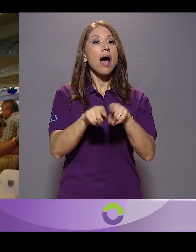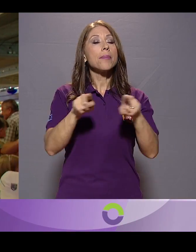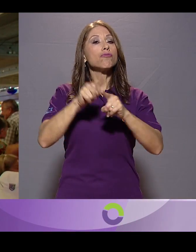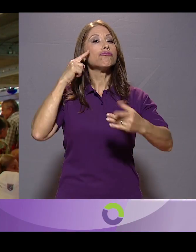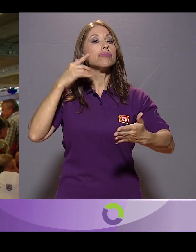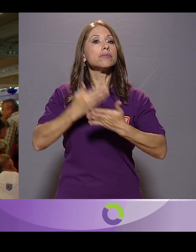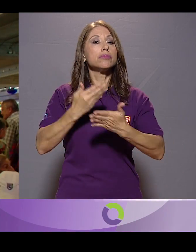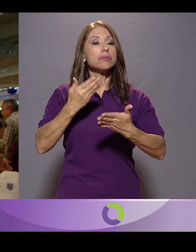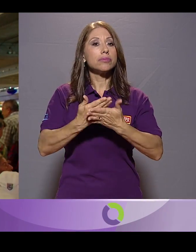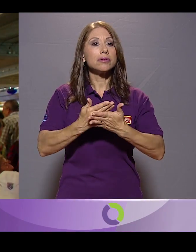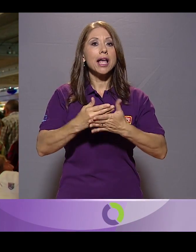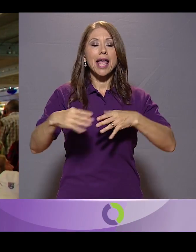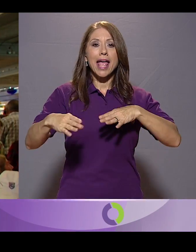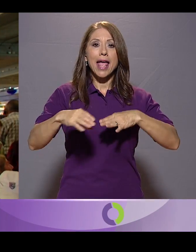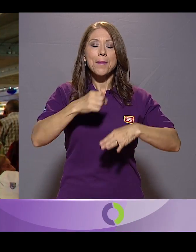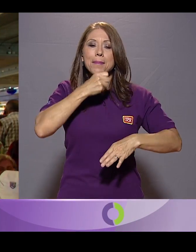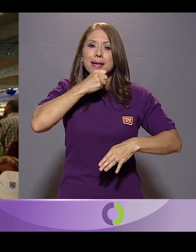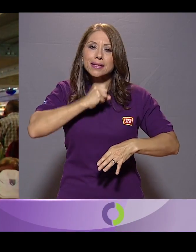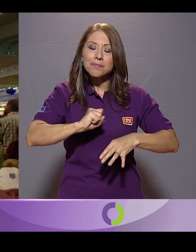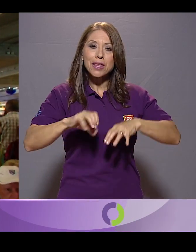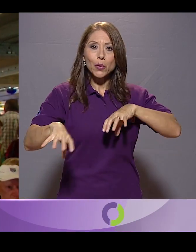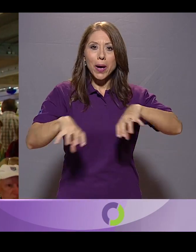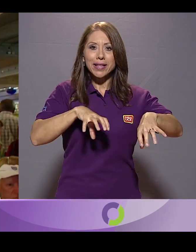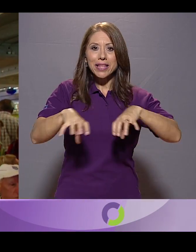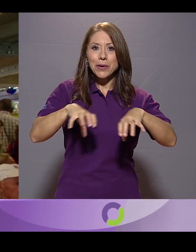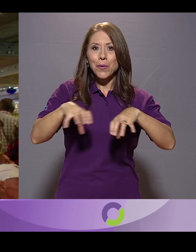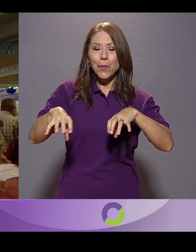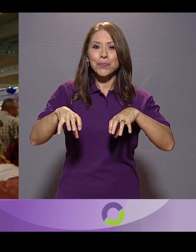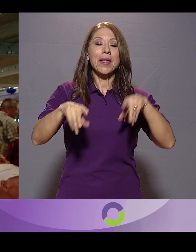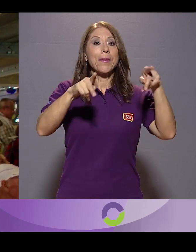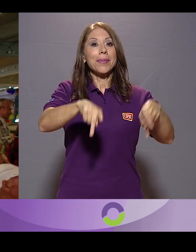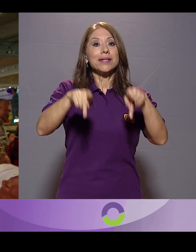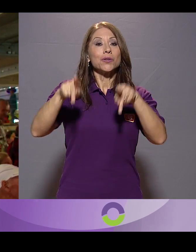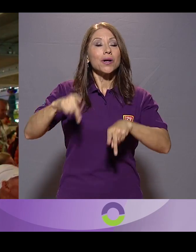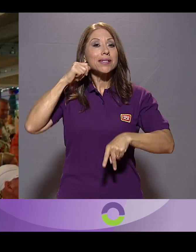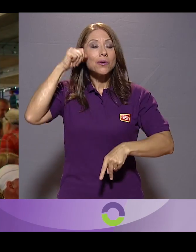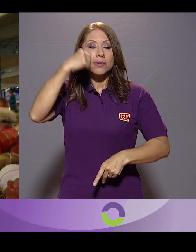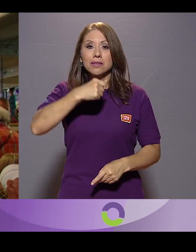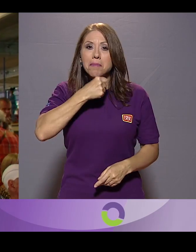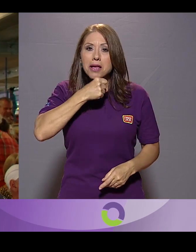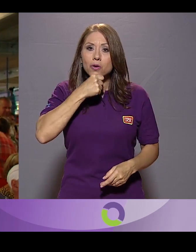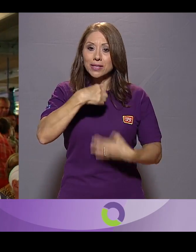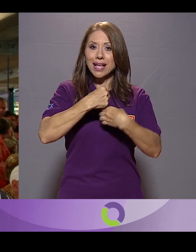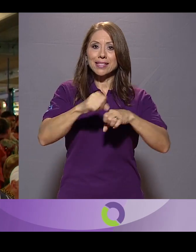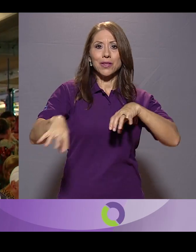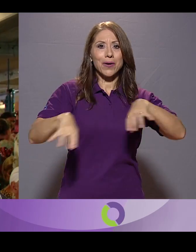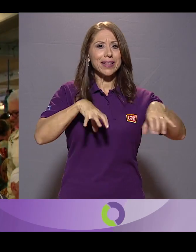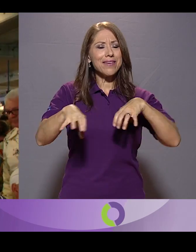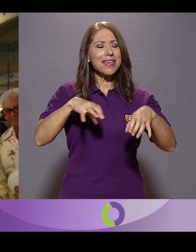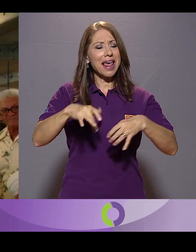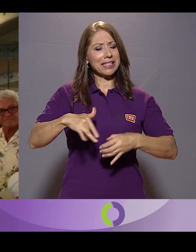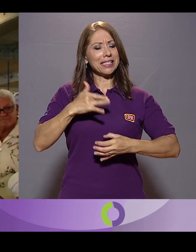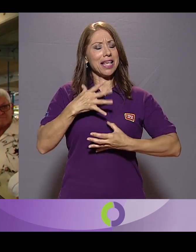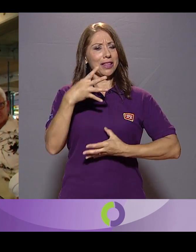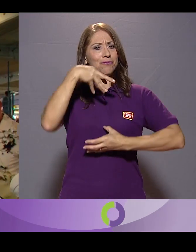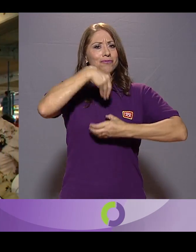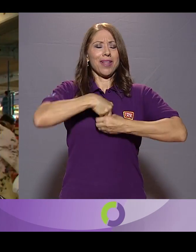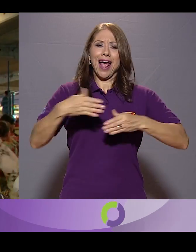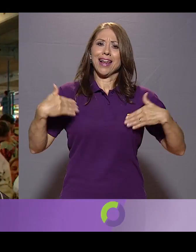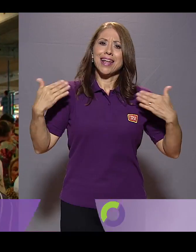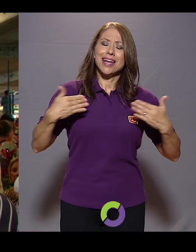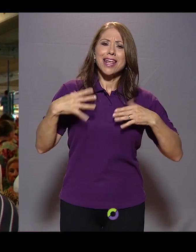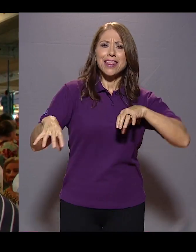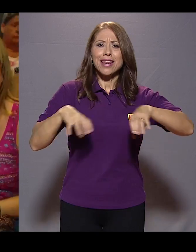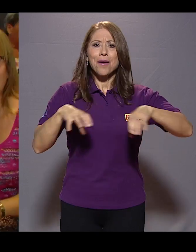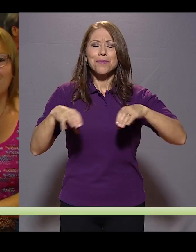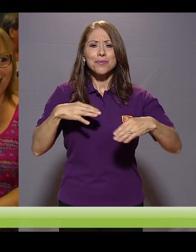también se ha vivenciado lo que es el envejecimiento activo, que son adultos mayores que están haciendo actividades que les llenan de alegría, de